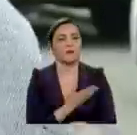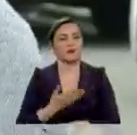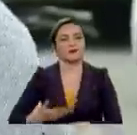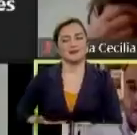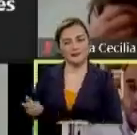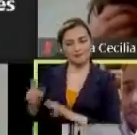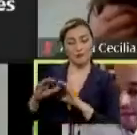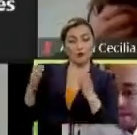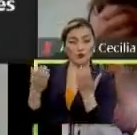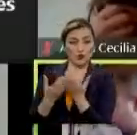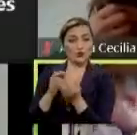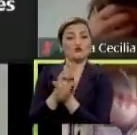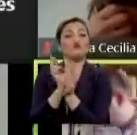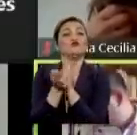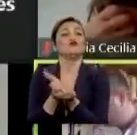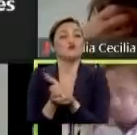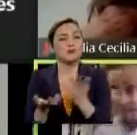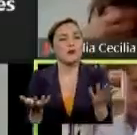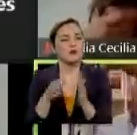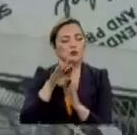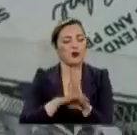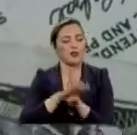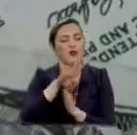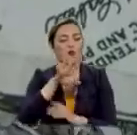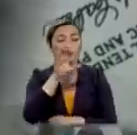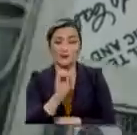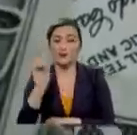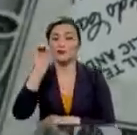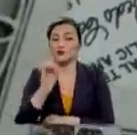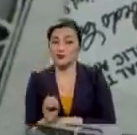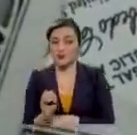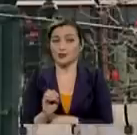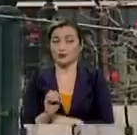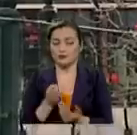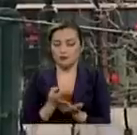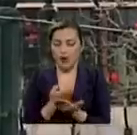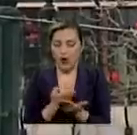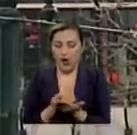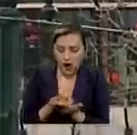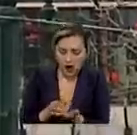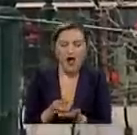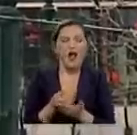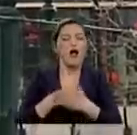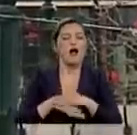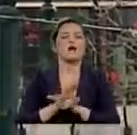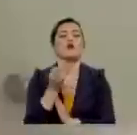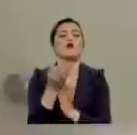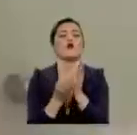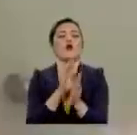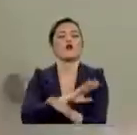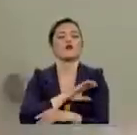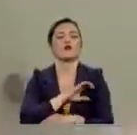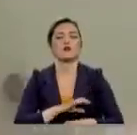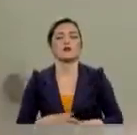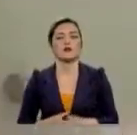del Pozo, la reforma contempla la reducción de alrededor del 40% de ingresos formales presupuestados por el municipio de Quito. Y